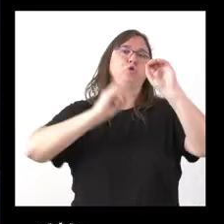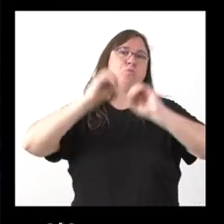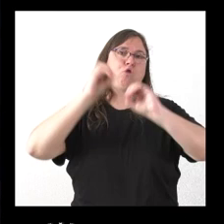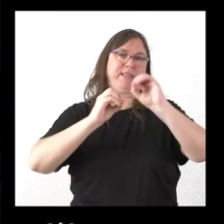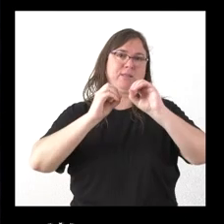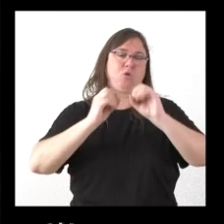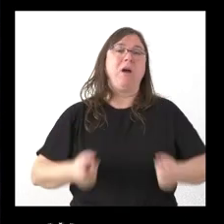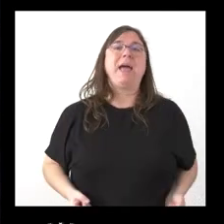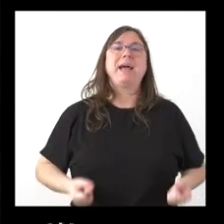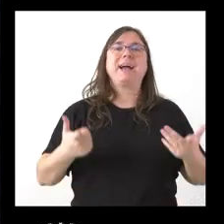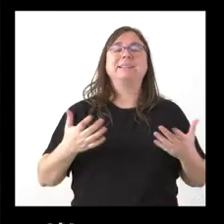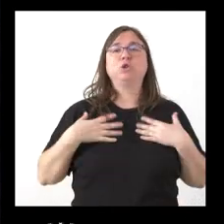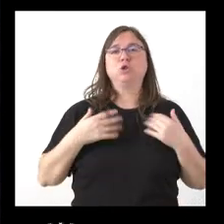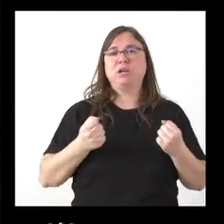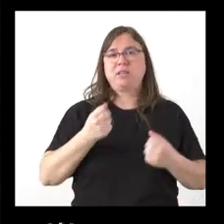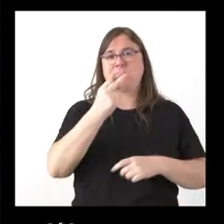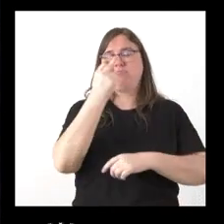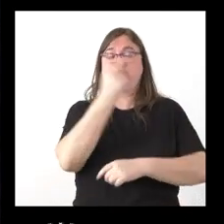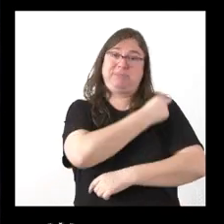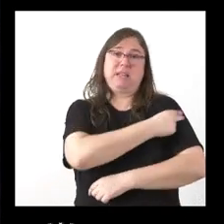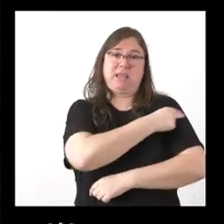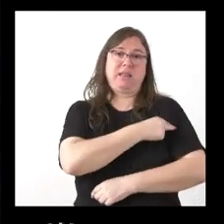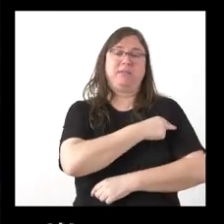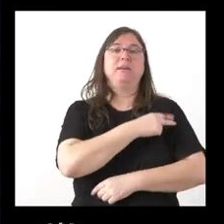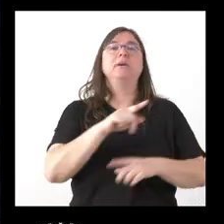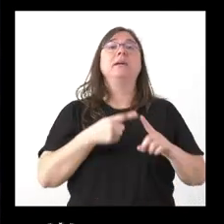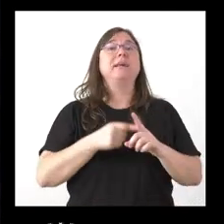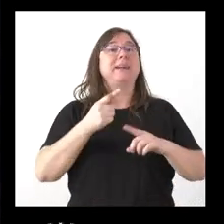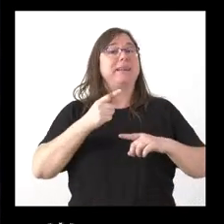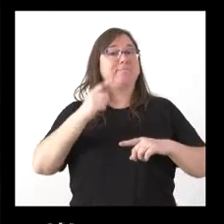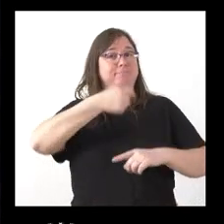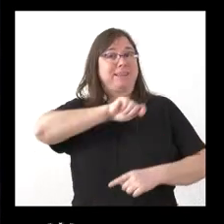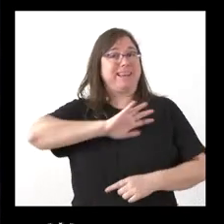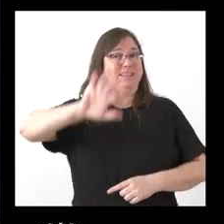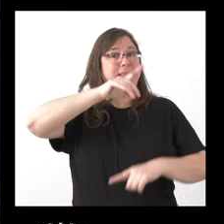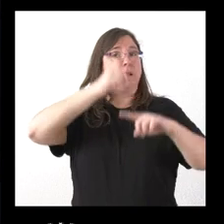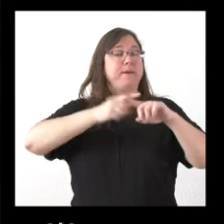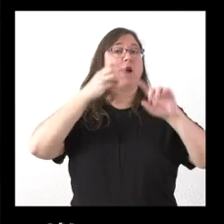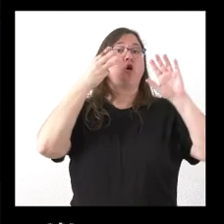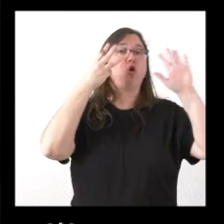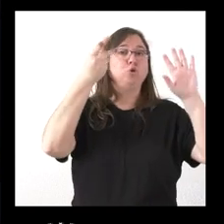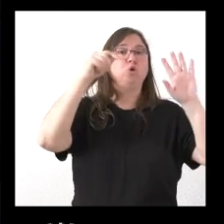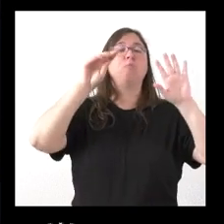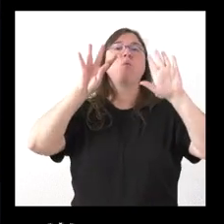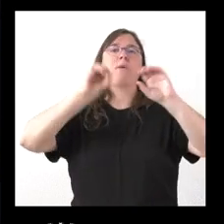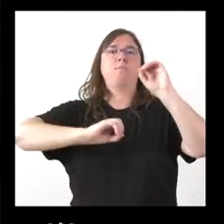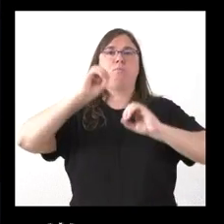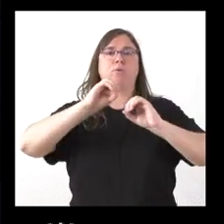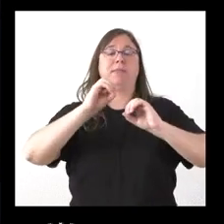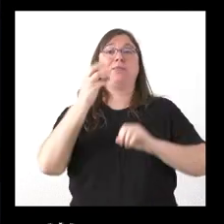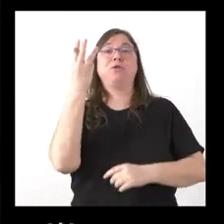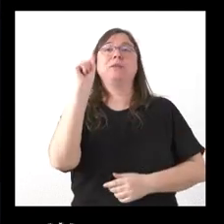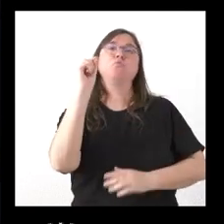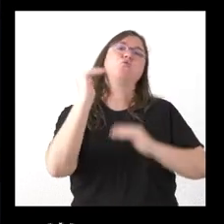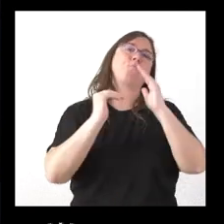cifra del gasto sanitario de Castilla y León La media nacional es el 8,9% es decir tres veces más que la